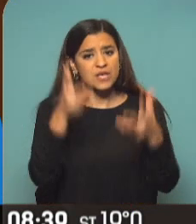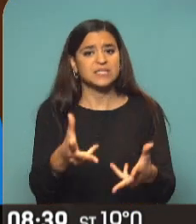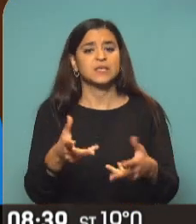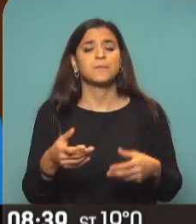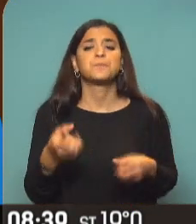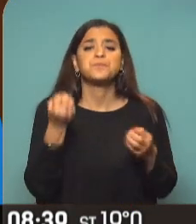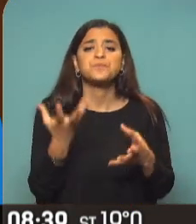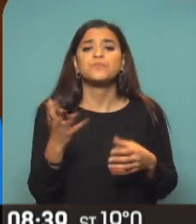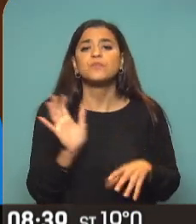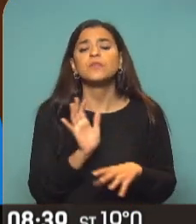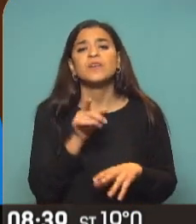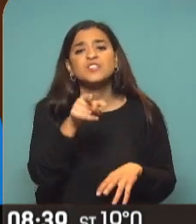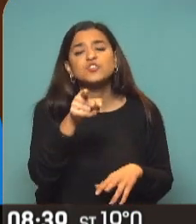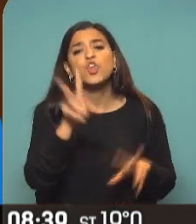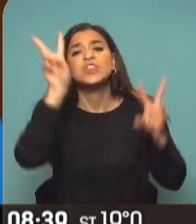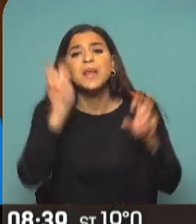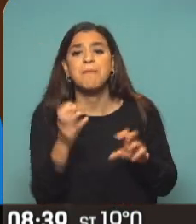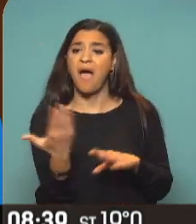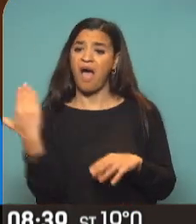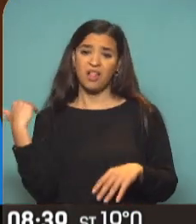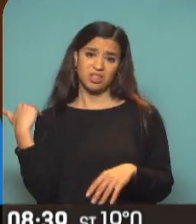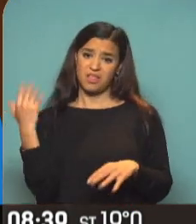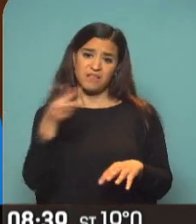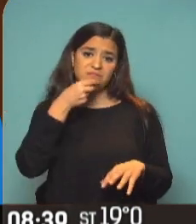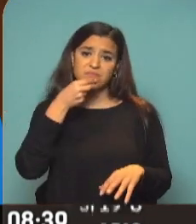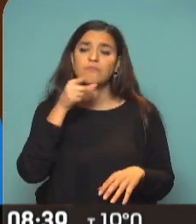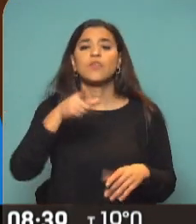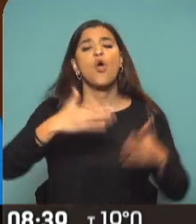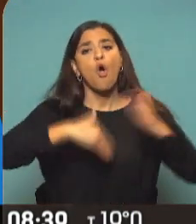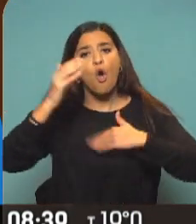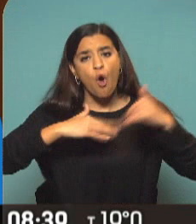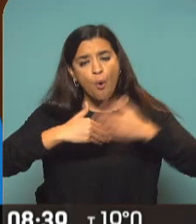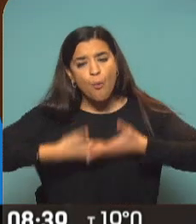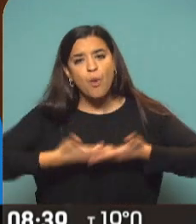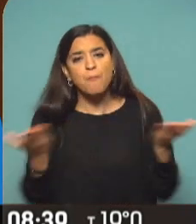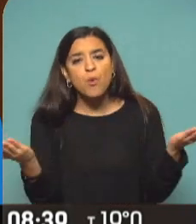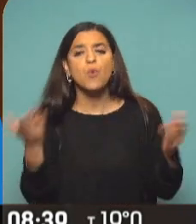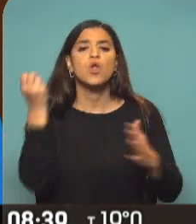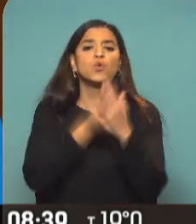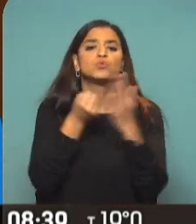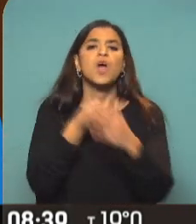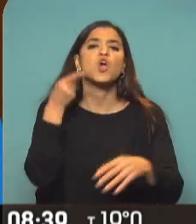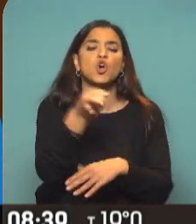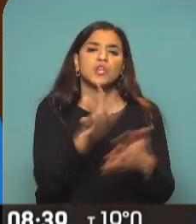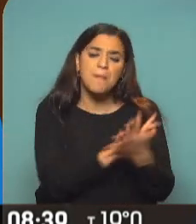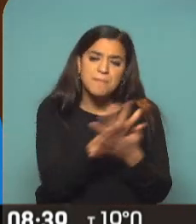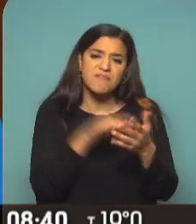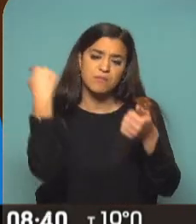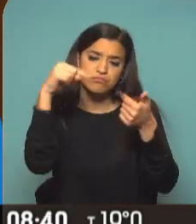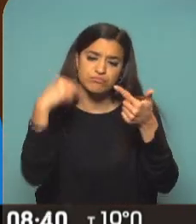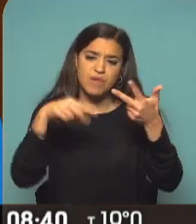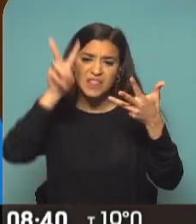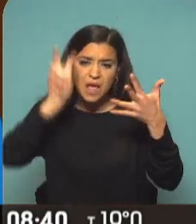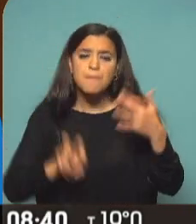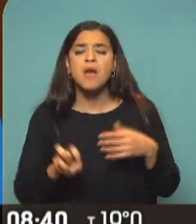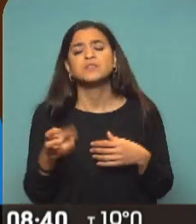porque esas son cuestiones que antes no se hacía, como la obra pública, como la lucha contra las mafias, con un montón de cuestiones que estamos